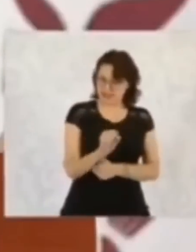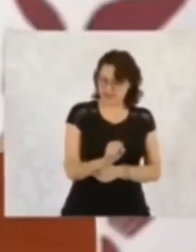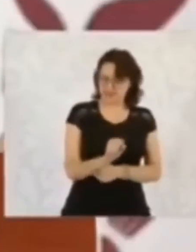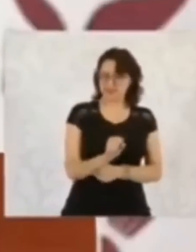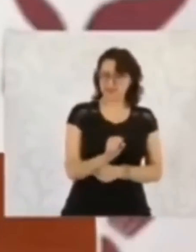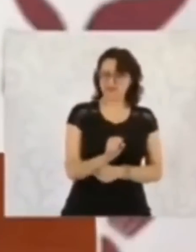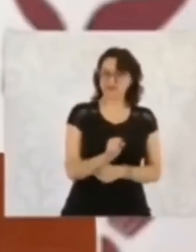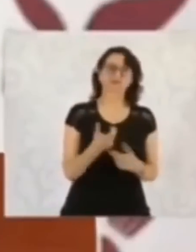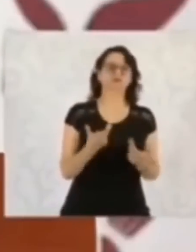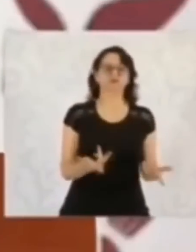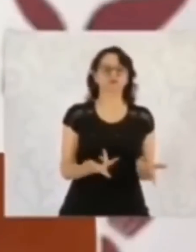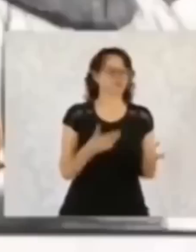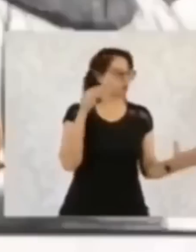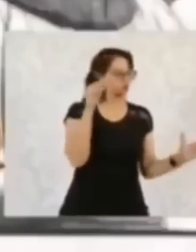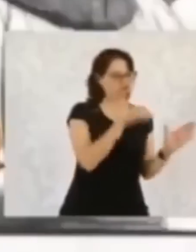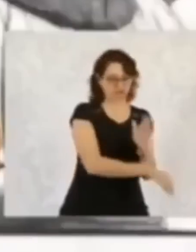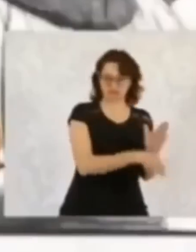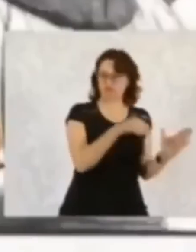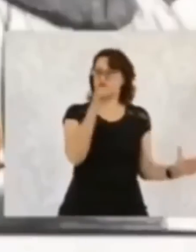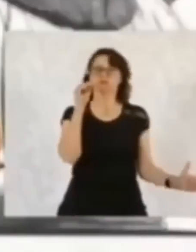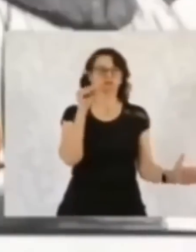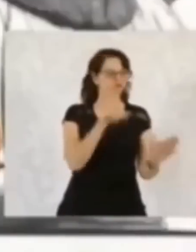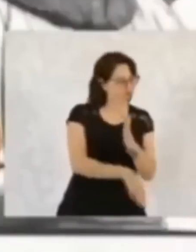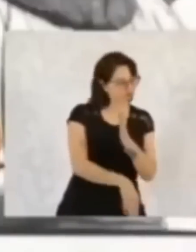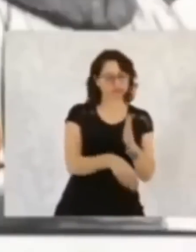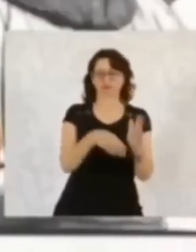Un modelo que fracasó.